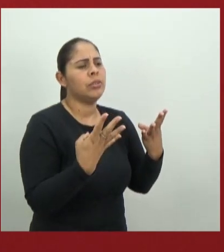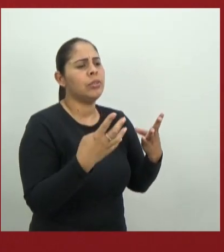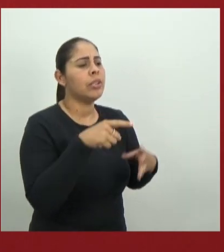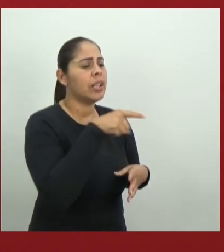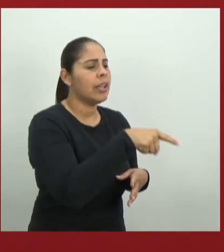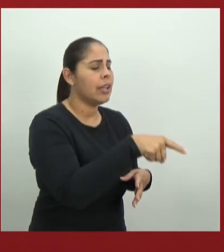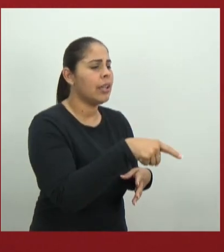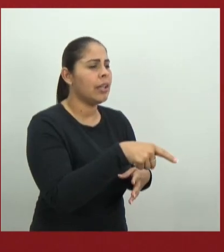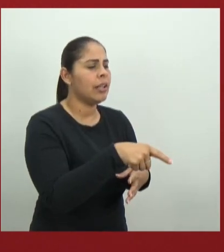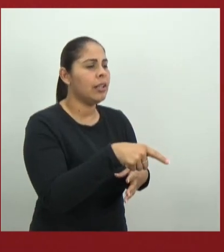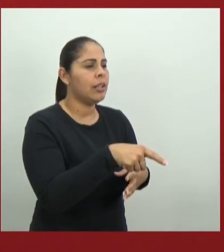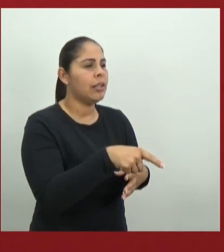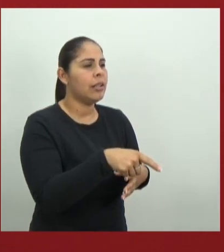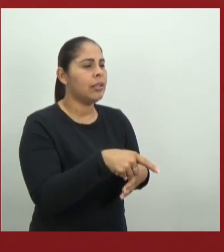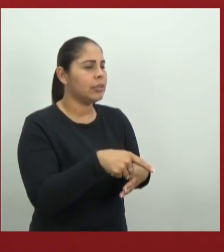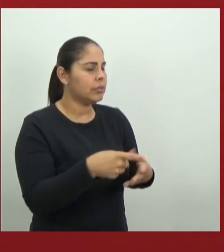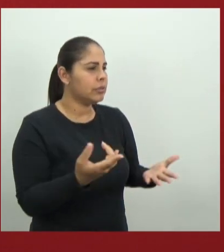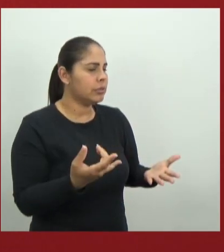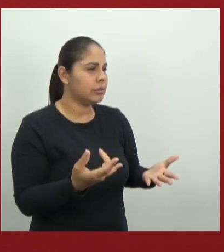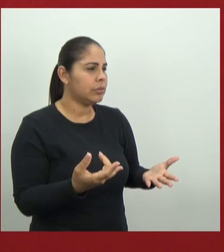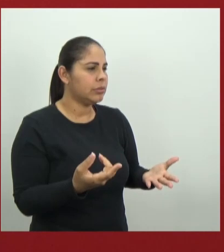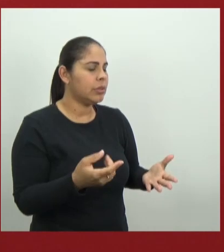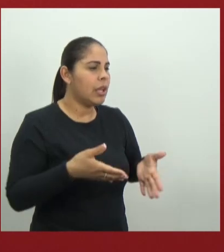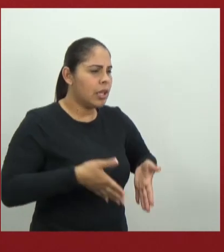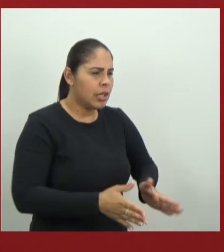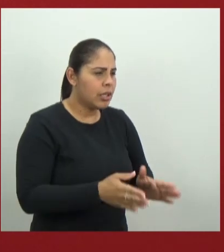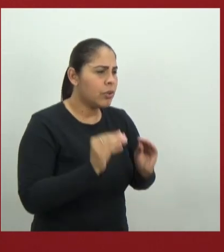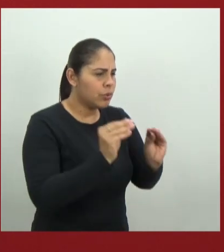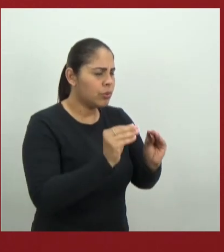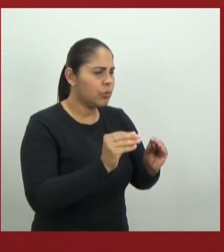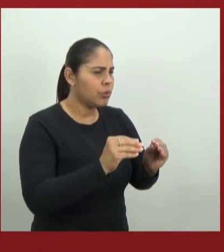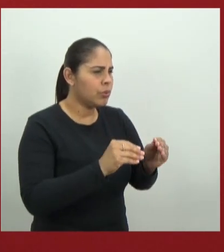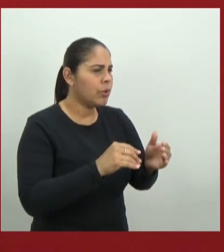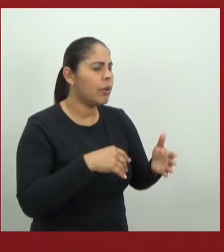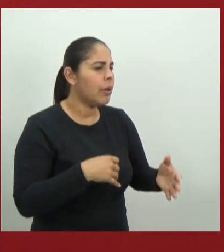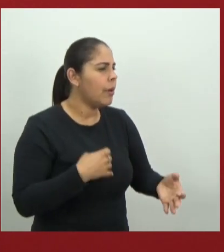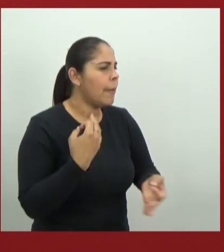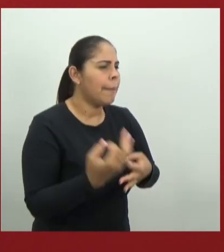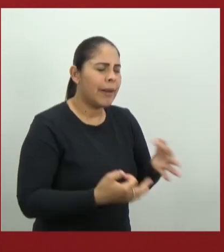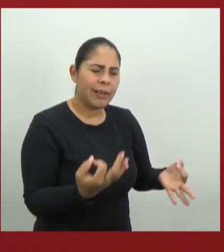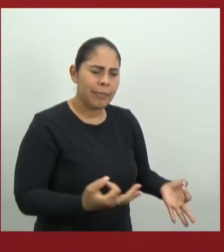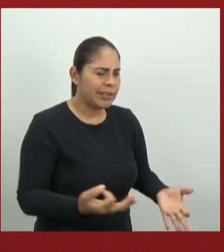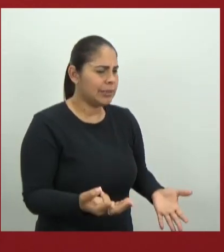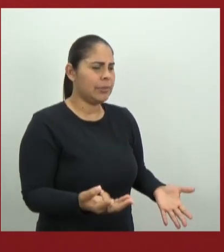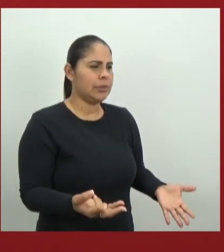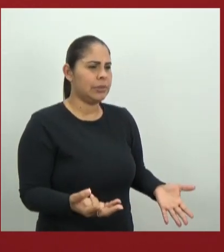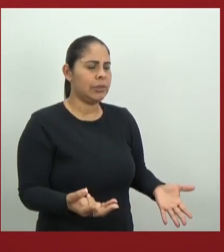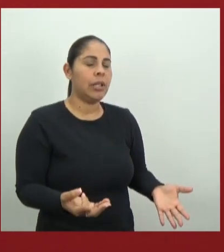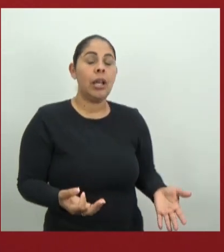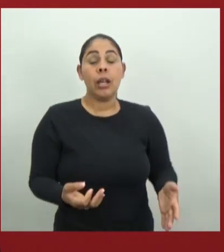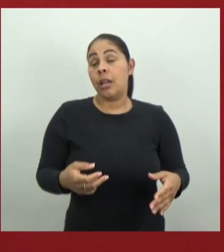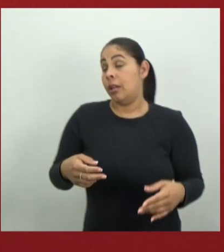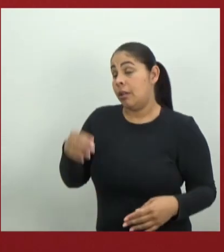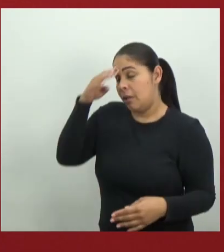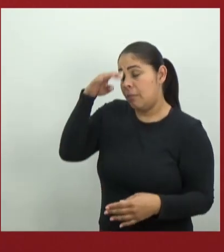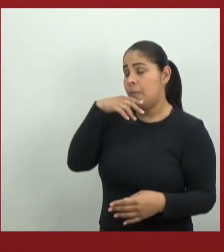esto? Y el Padre le dijo, desde niño. En griego, paideoden,